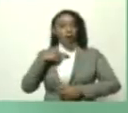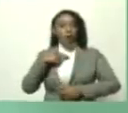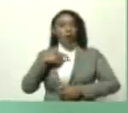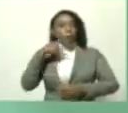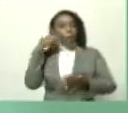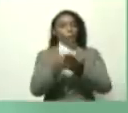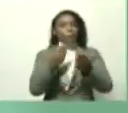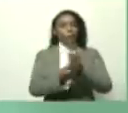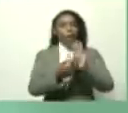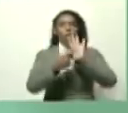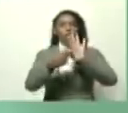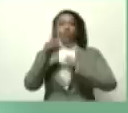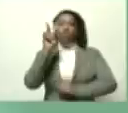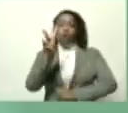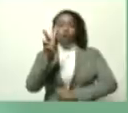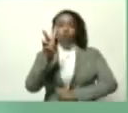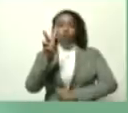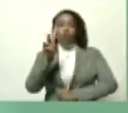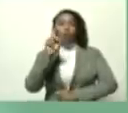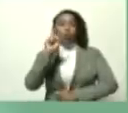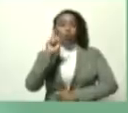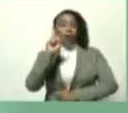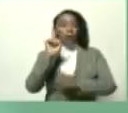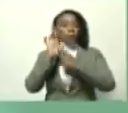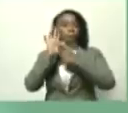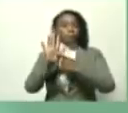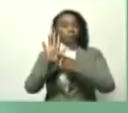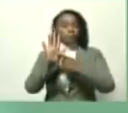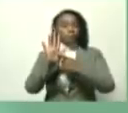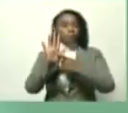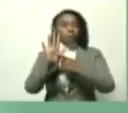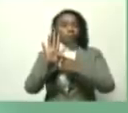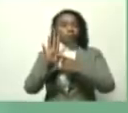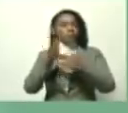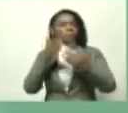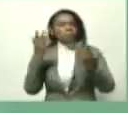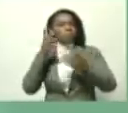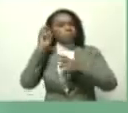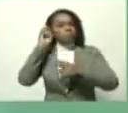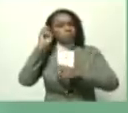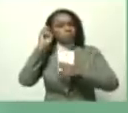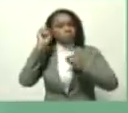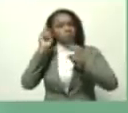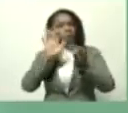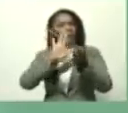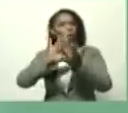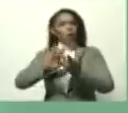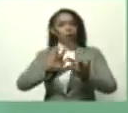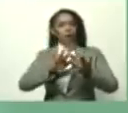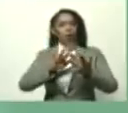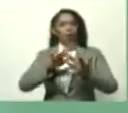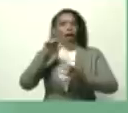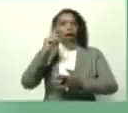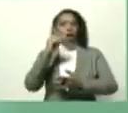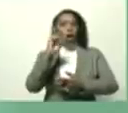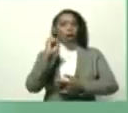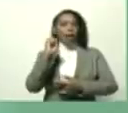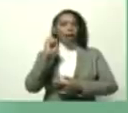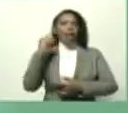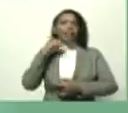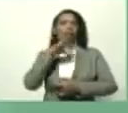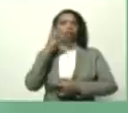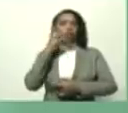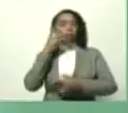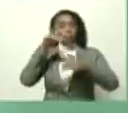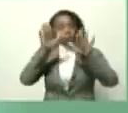testimonios y una evidencia acerca de la conexión entre el Coqui y Duque.